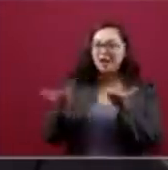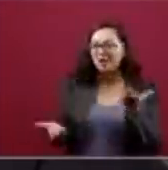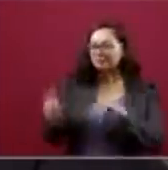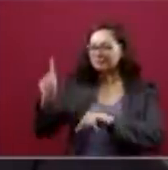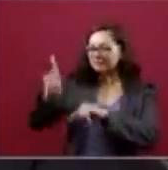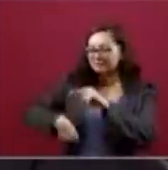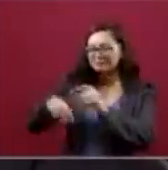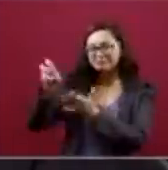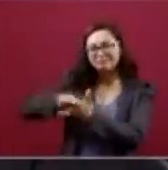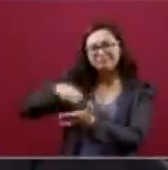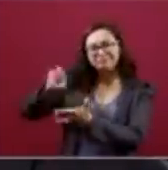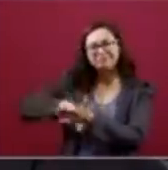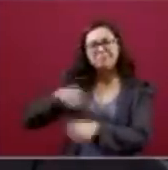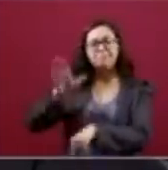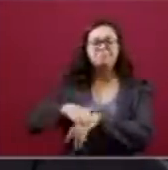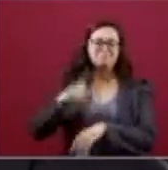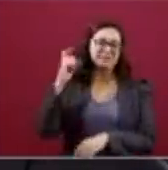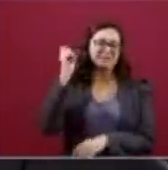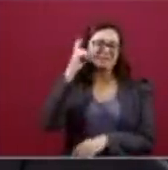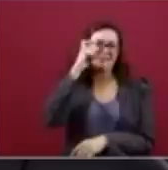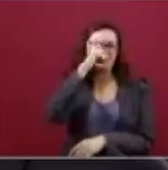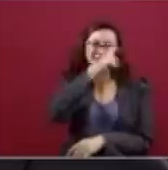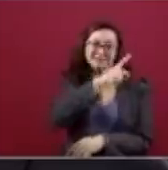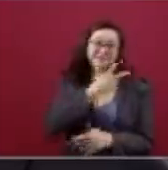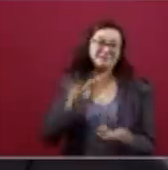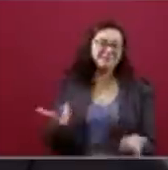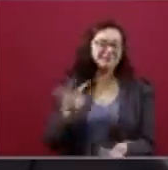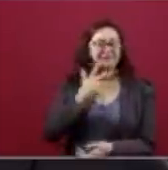Lamentablemente, ahí fue la tragedia.